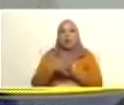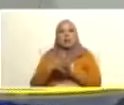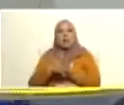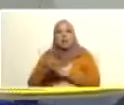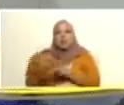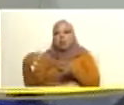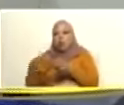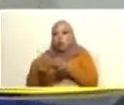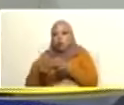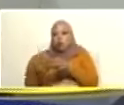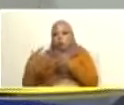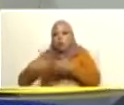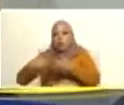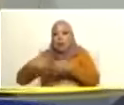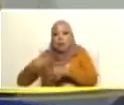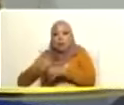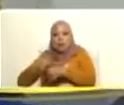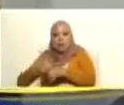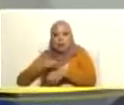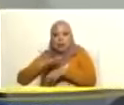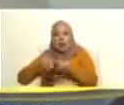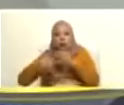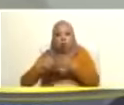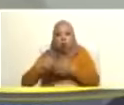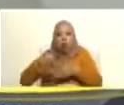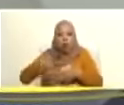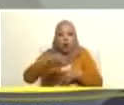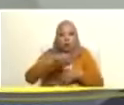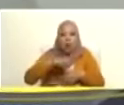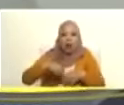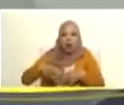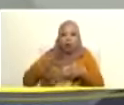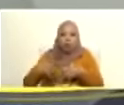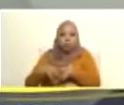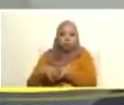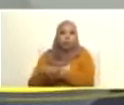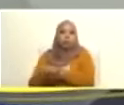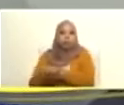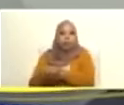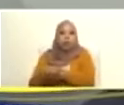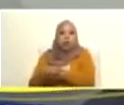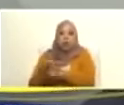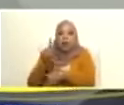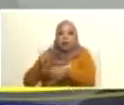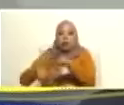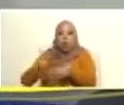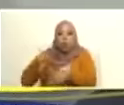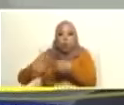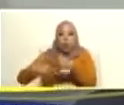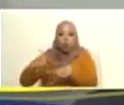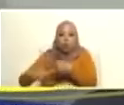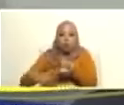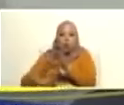como dice usted, para que podamos nosotros identificar cuáles han sido los productos que han ingresado al